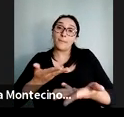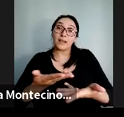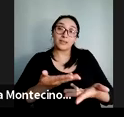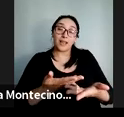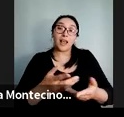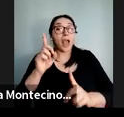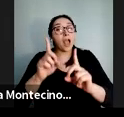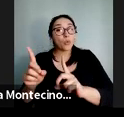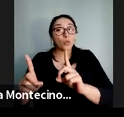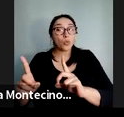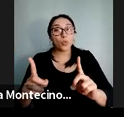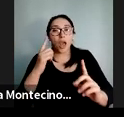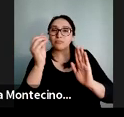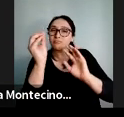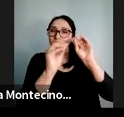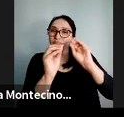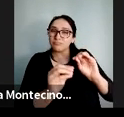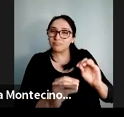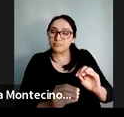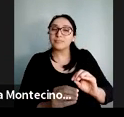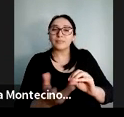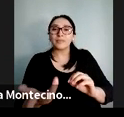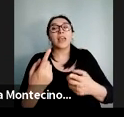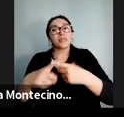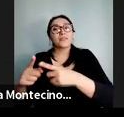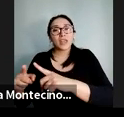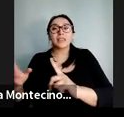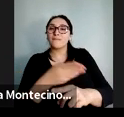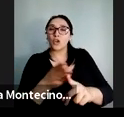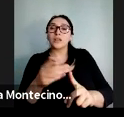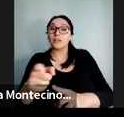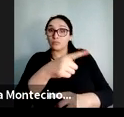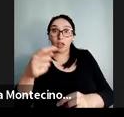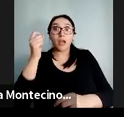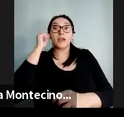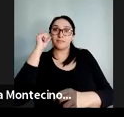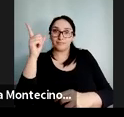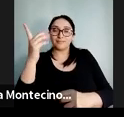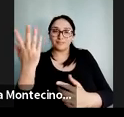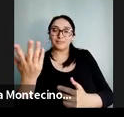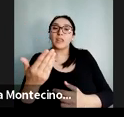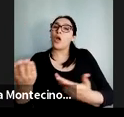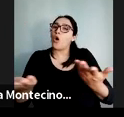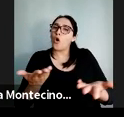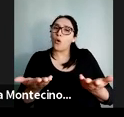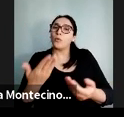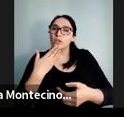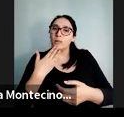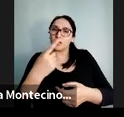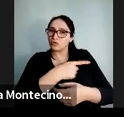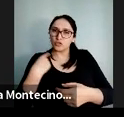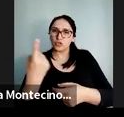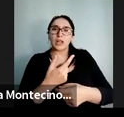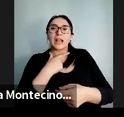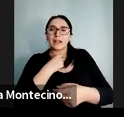revisando los distintos tipos de violencia que se dan en estos espacios, y cómo también las mujeres están tratando de resistirlos desde sus